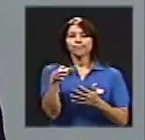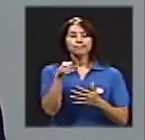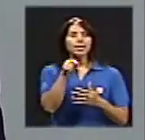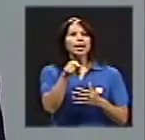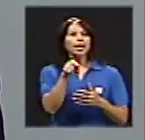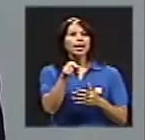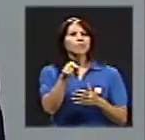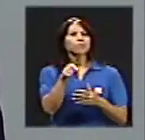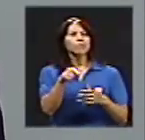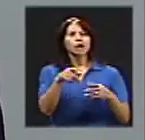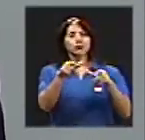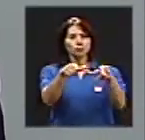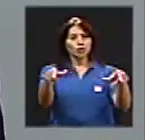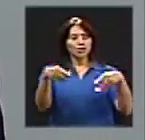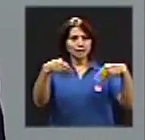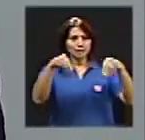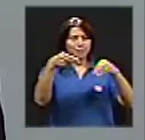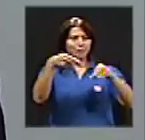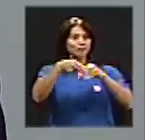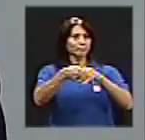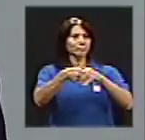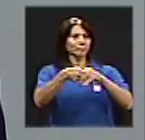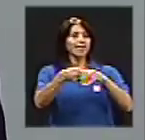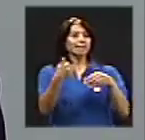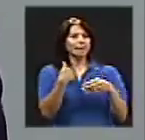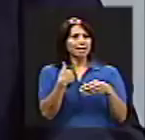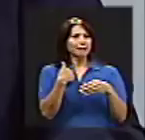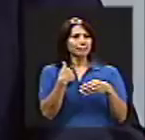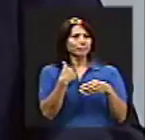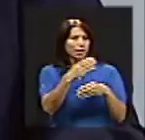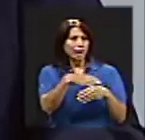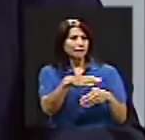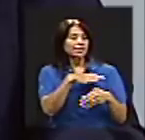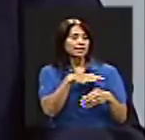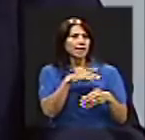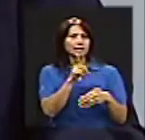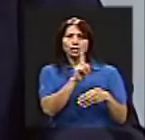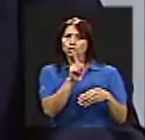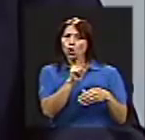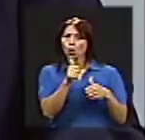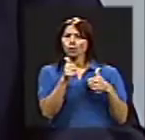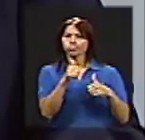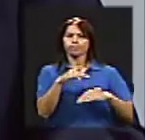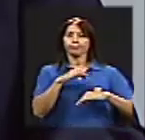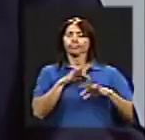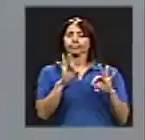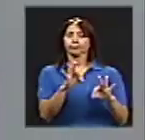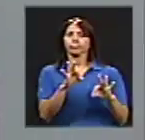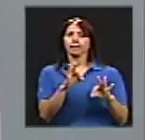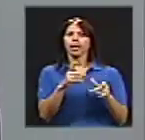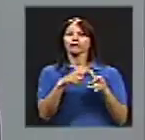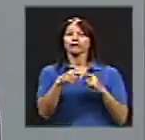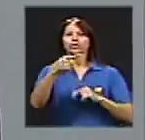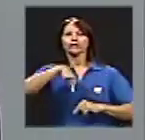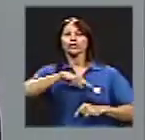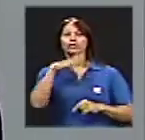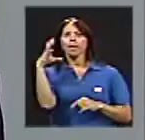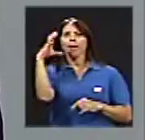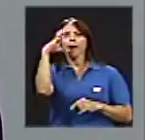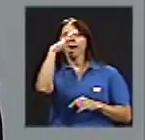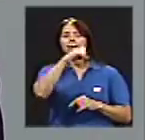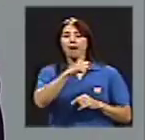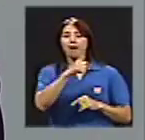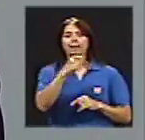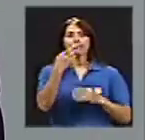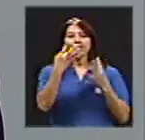no conformidades en las estaciones de servicio, pero precisamente lo hacemos para ir tratando de